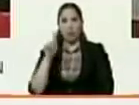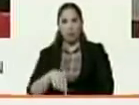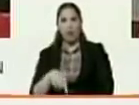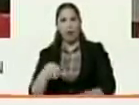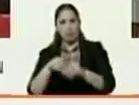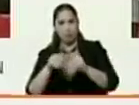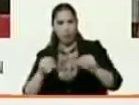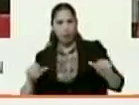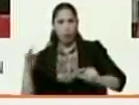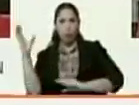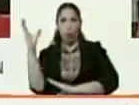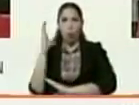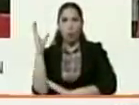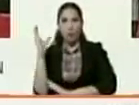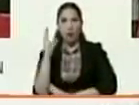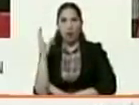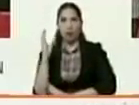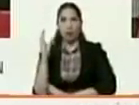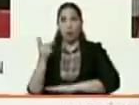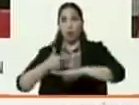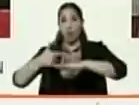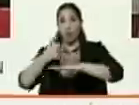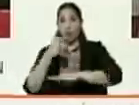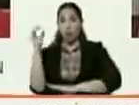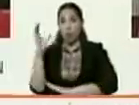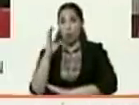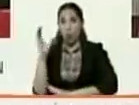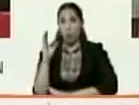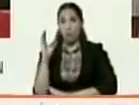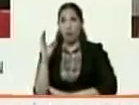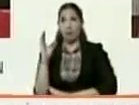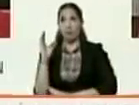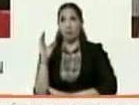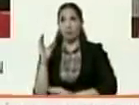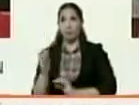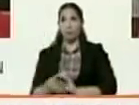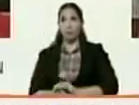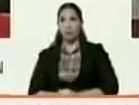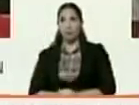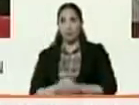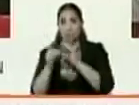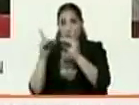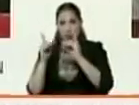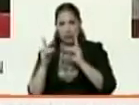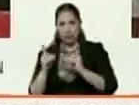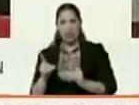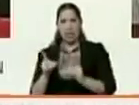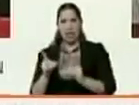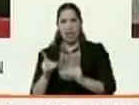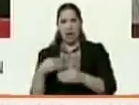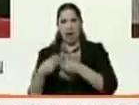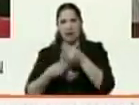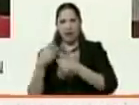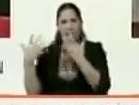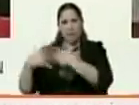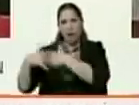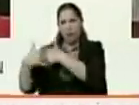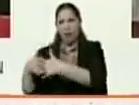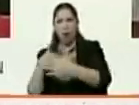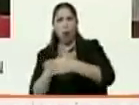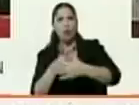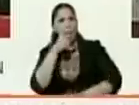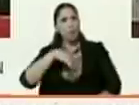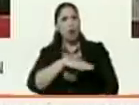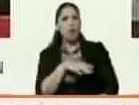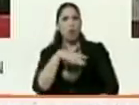territorio colombiano. El gobierno colombiano decidió enfilar sus baterías contra el pueblo del estado